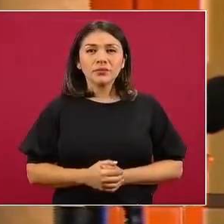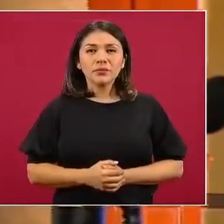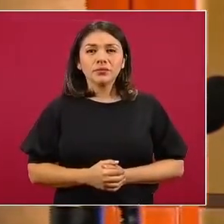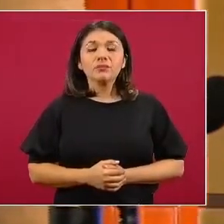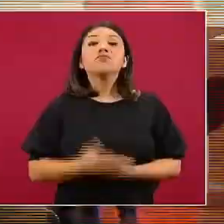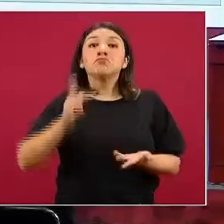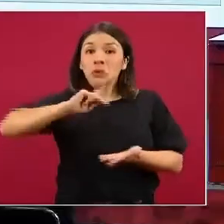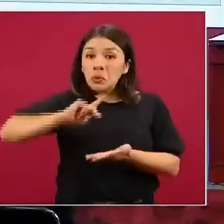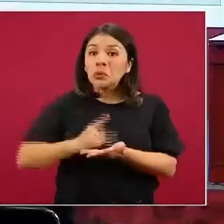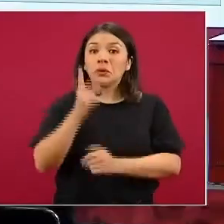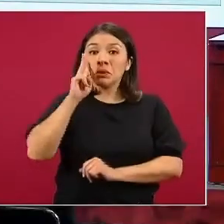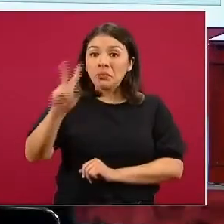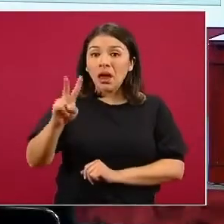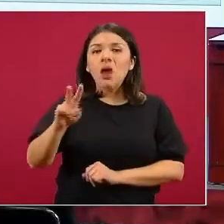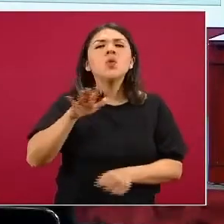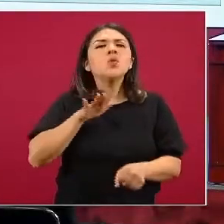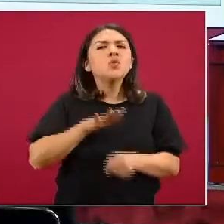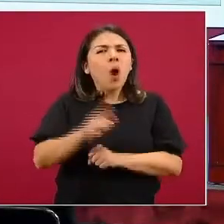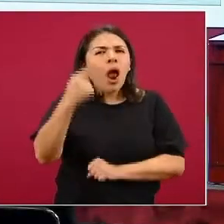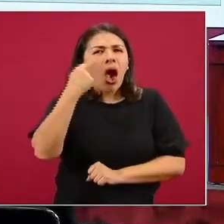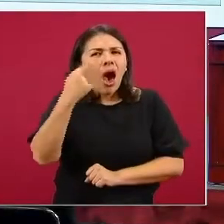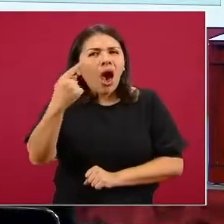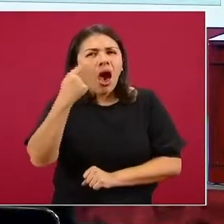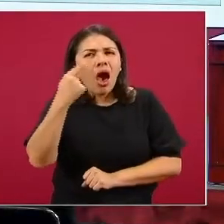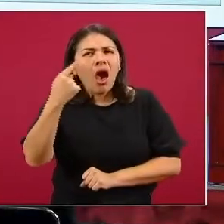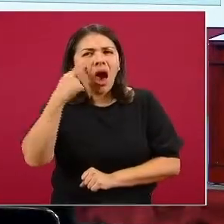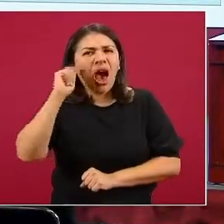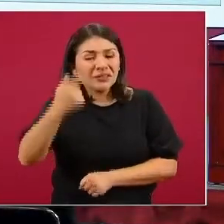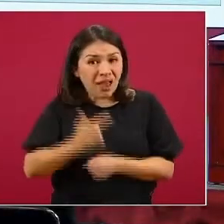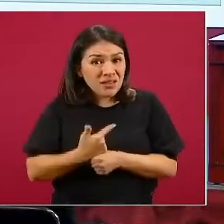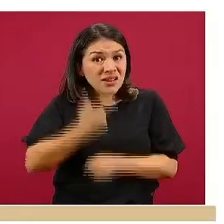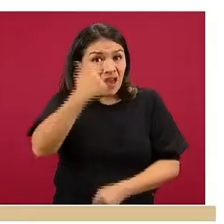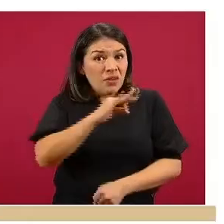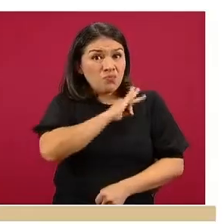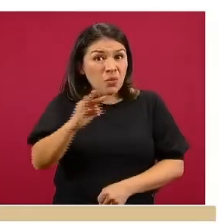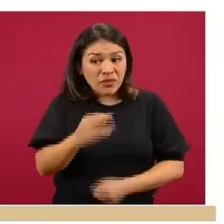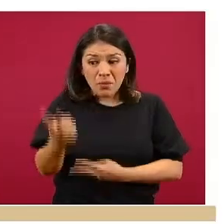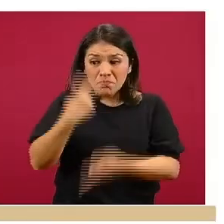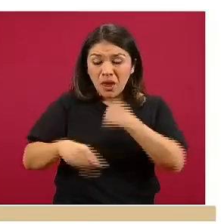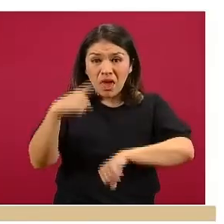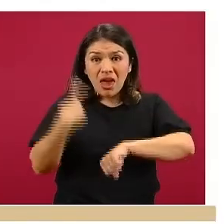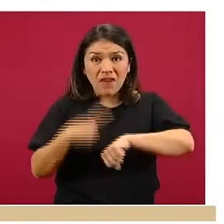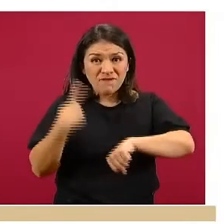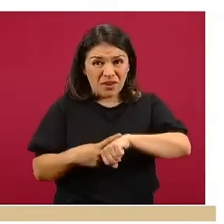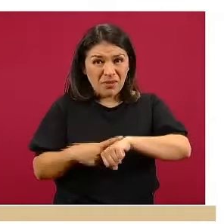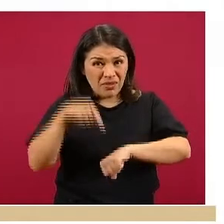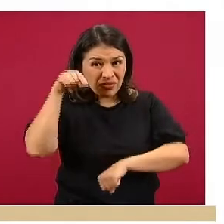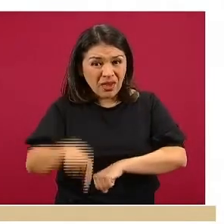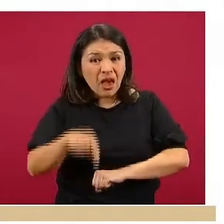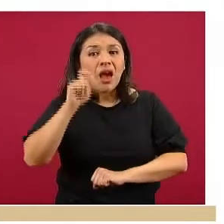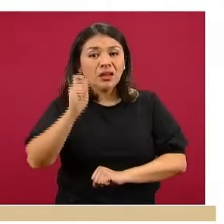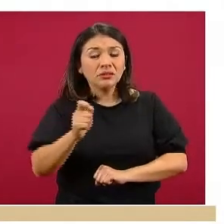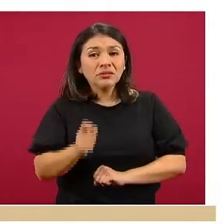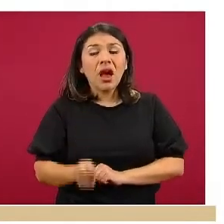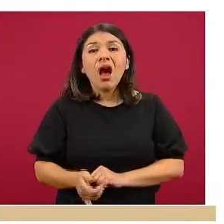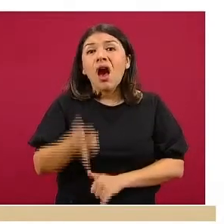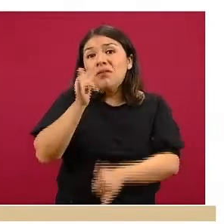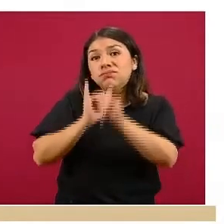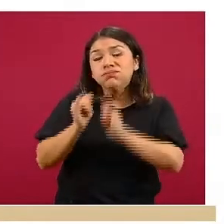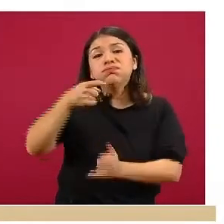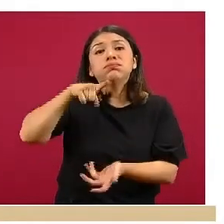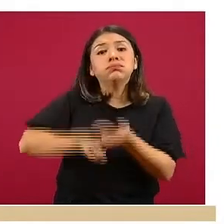Una vez más, dentro de los factores que representan el riesgo, la carga de la enfermedad, le llamamos, el alcohol se